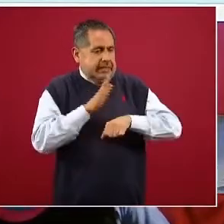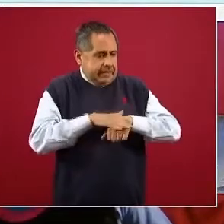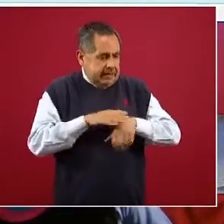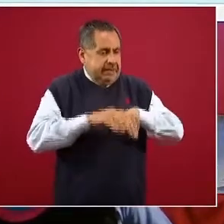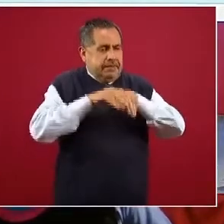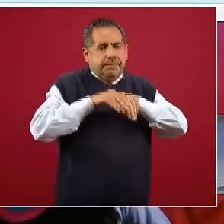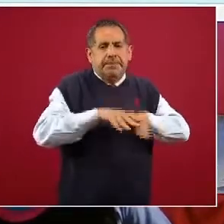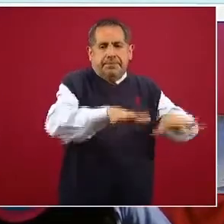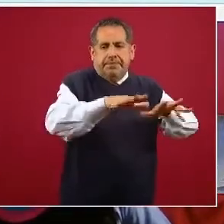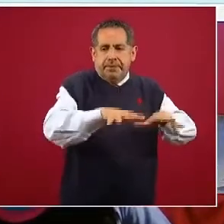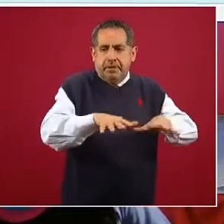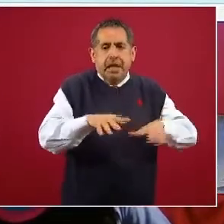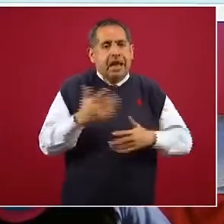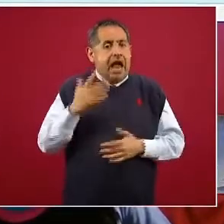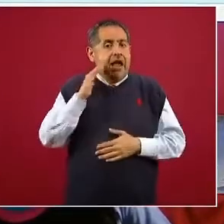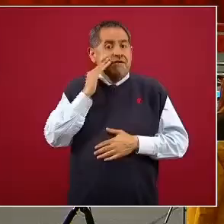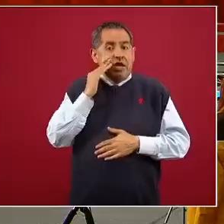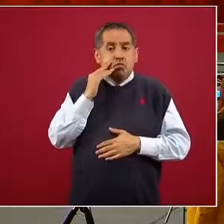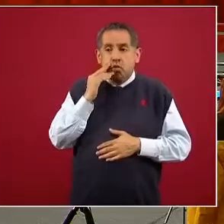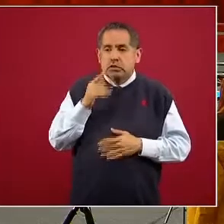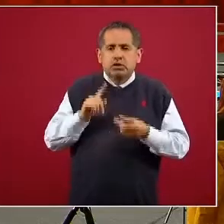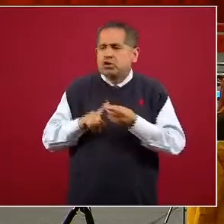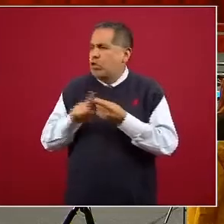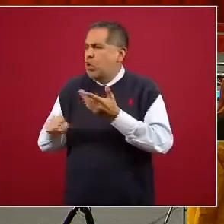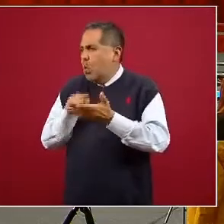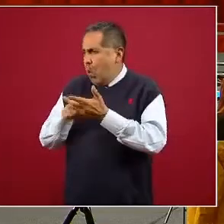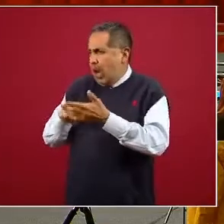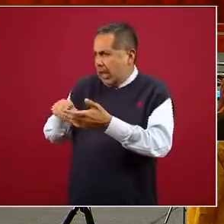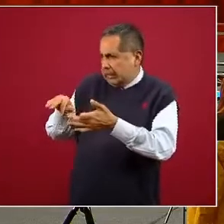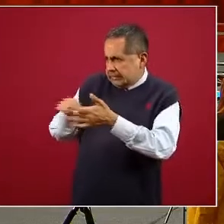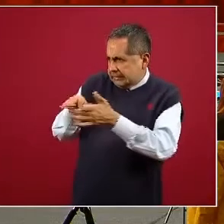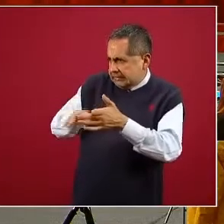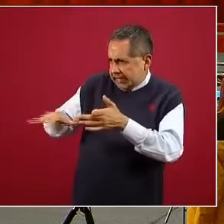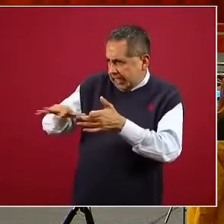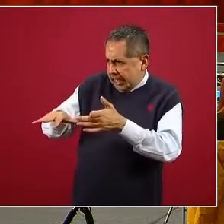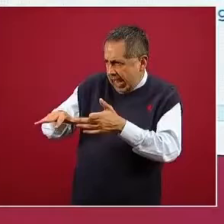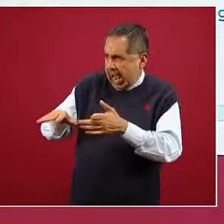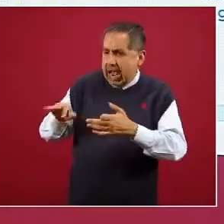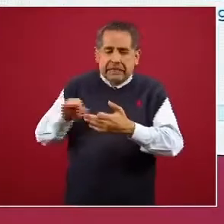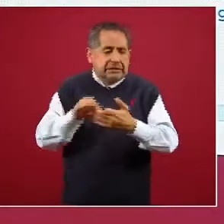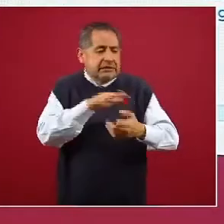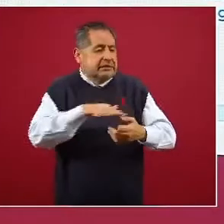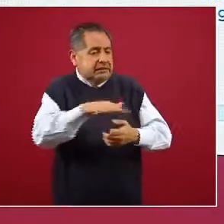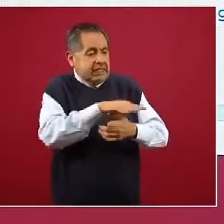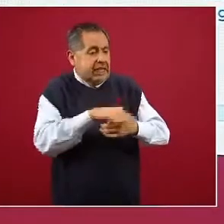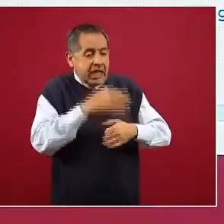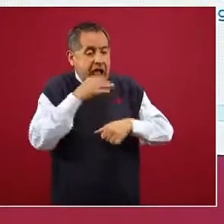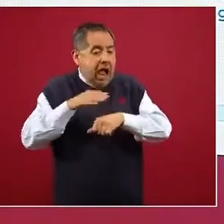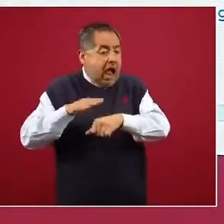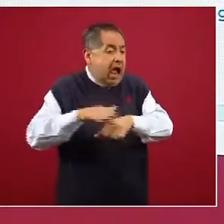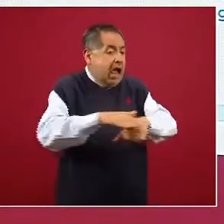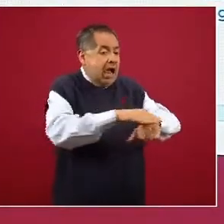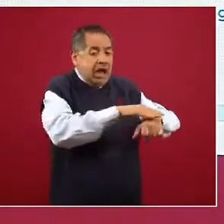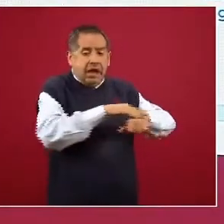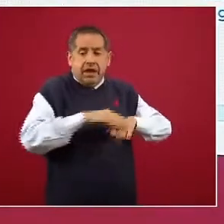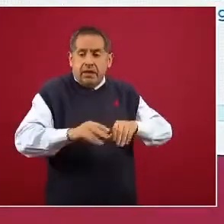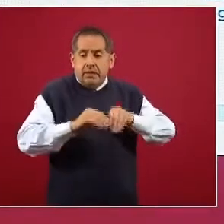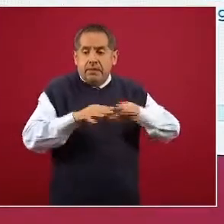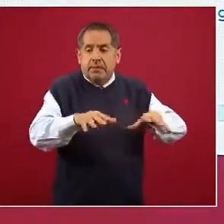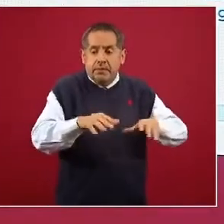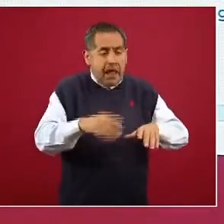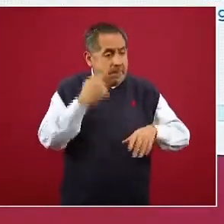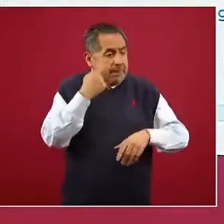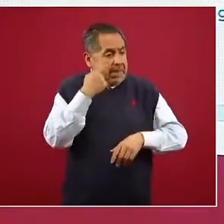a todos los donantes que estén cerca de la región, donantes registrados, para hacer saber dónde y